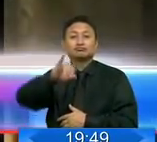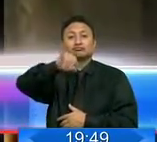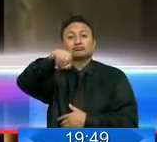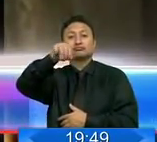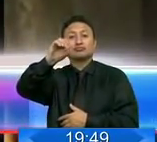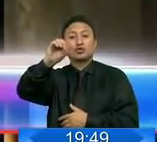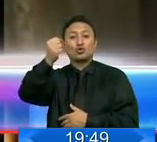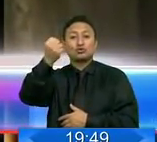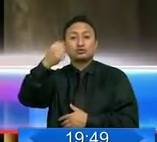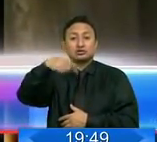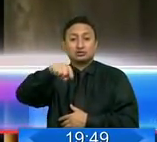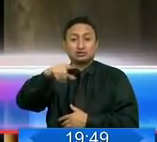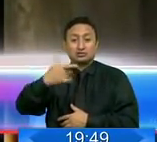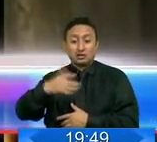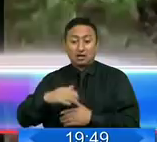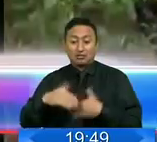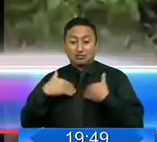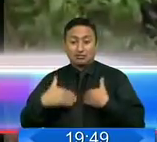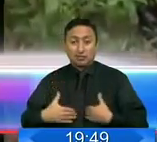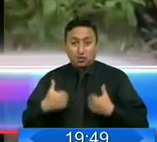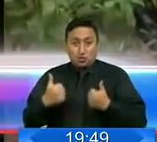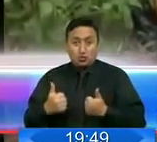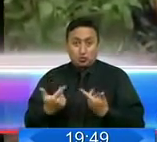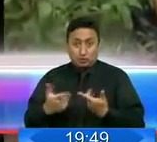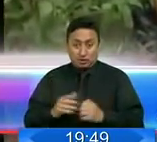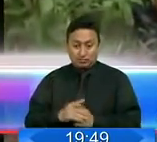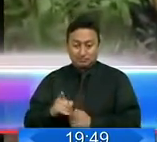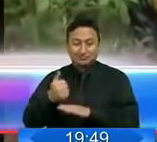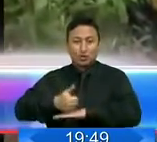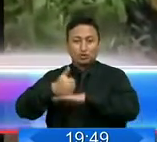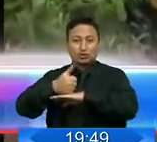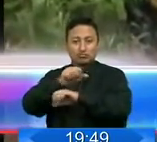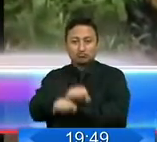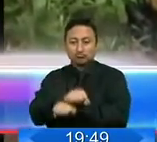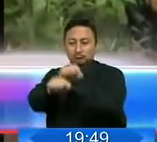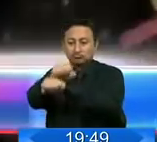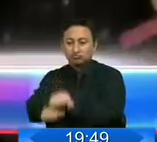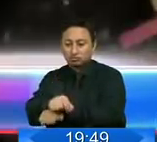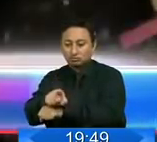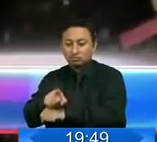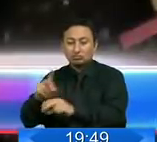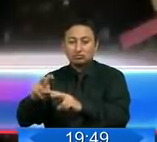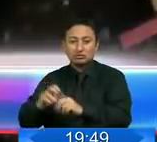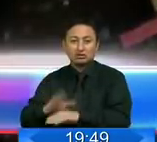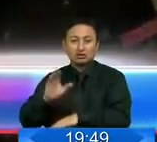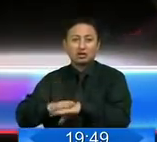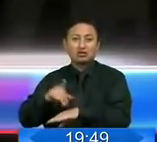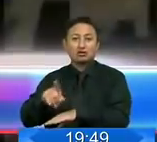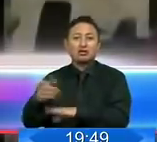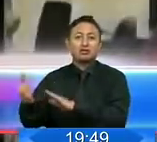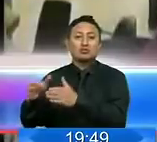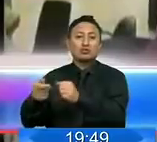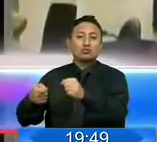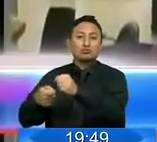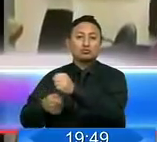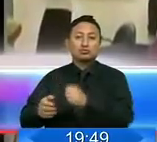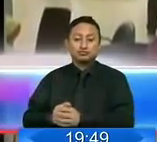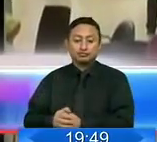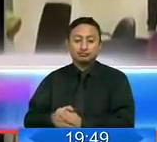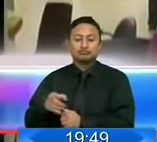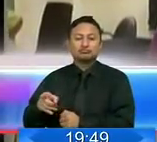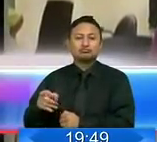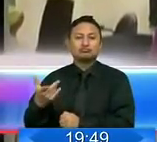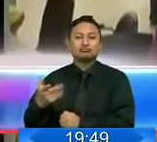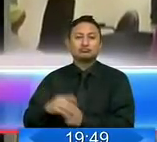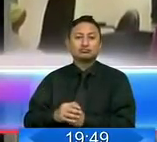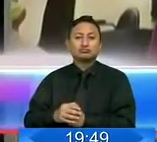fuera de peligro y fue puesto a órdenes de las autoridades que lo investigan por el delito de femicidio. La pena por la cual él va a enfrentar es una